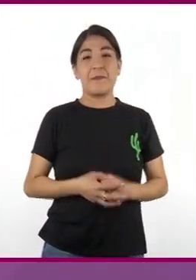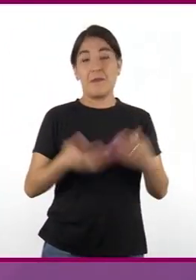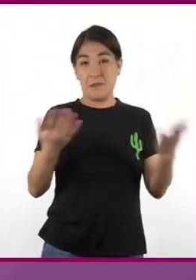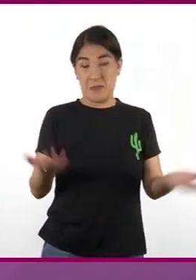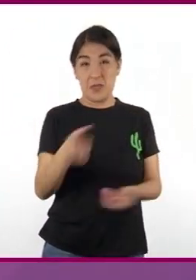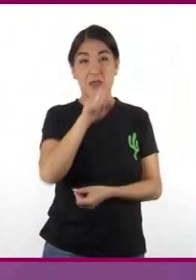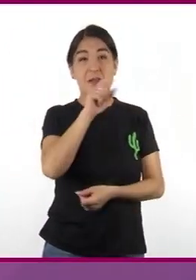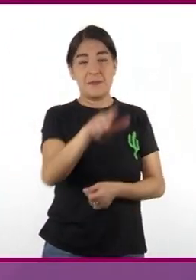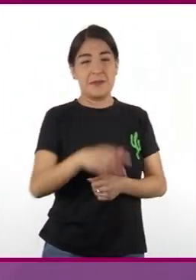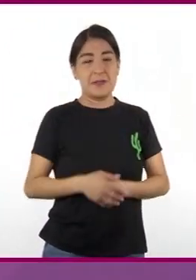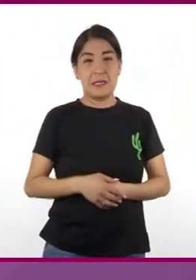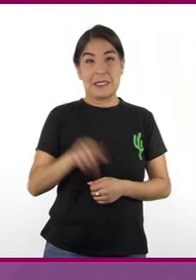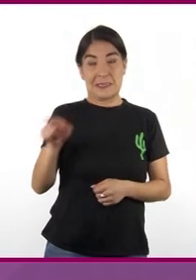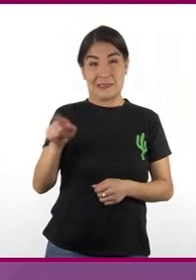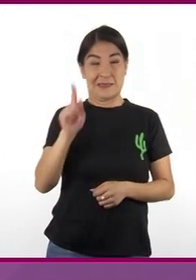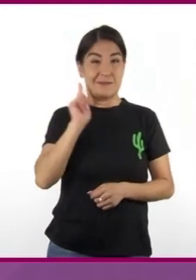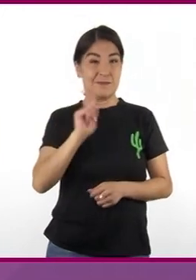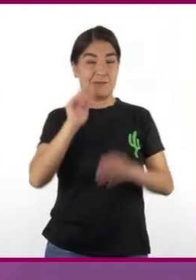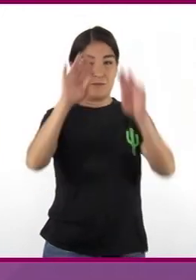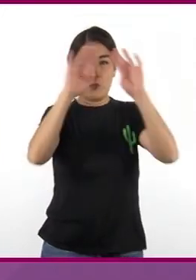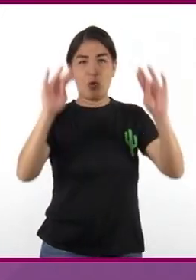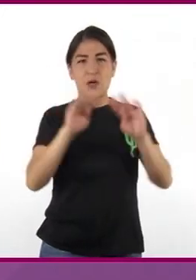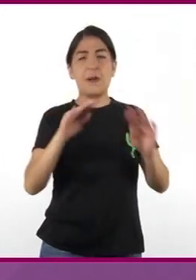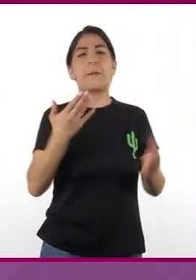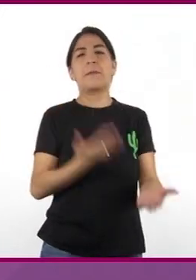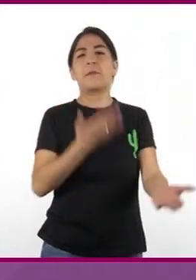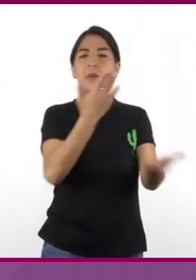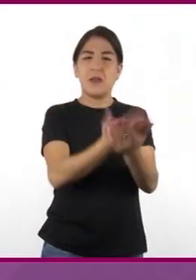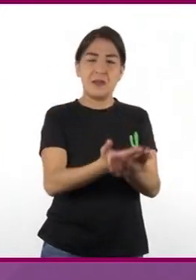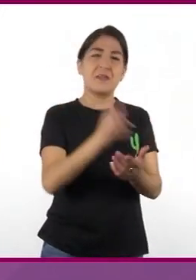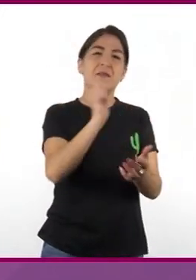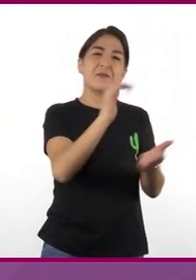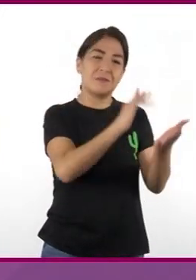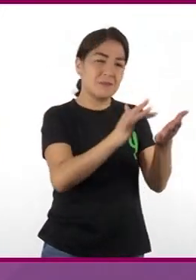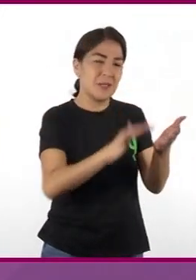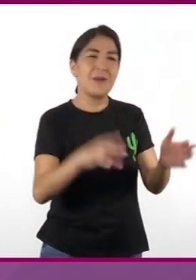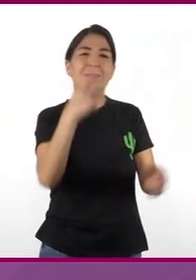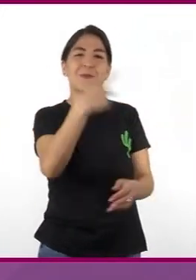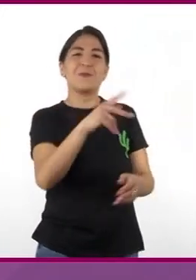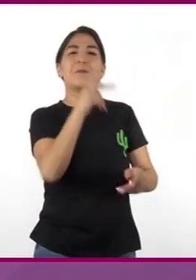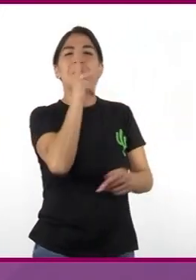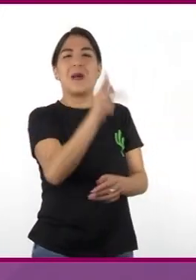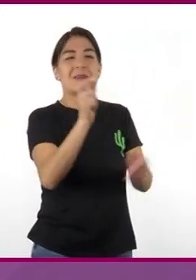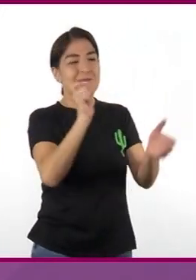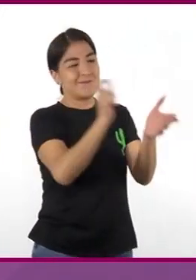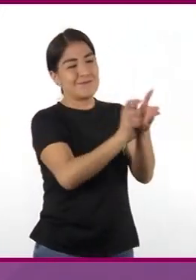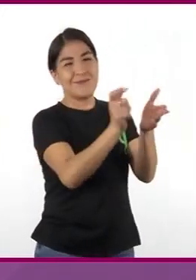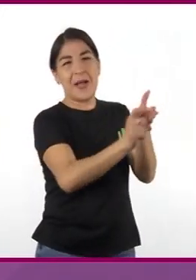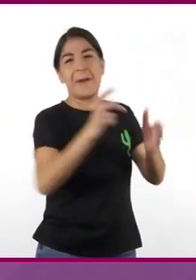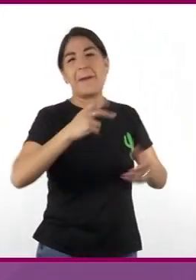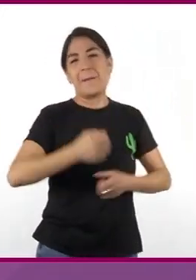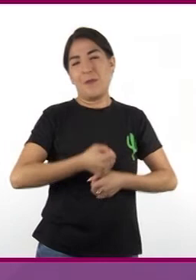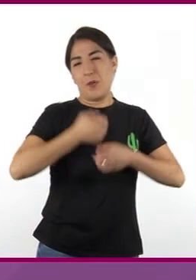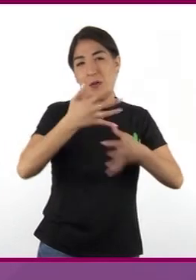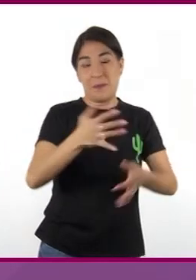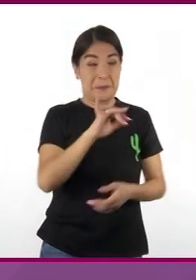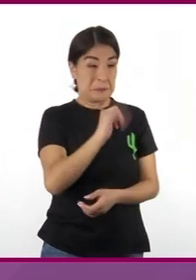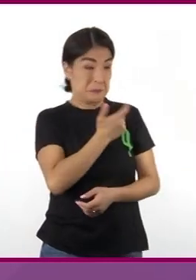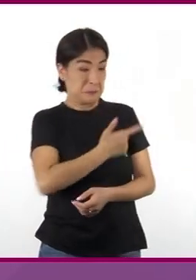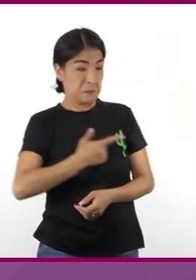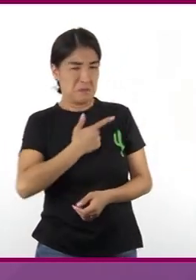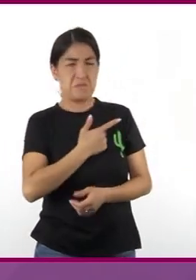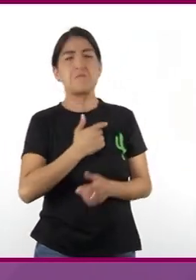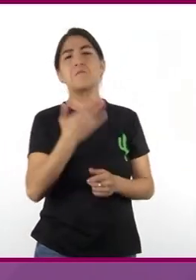Básicamente, ella le pide al lector que sea benevolente con sus versos. Si le gustan, bien. Si